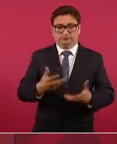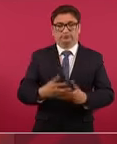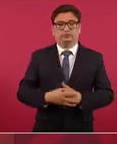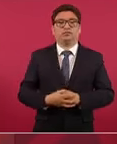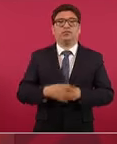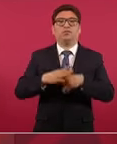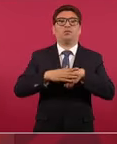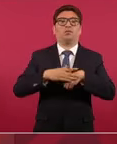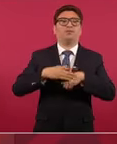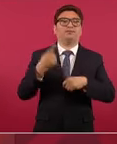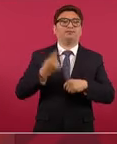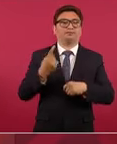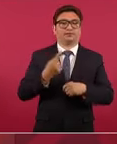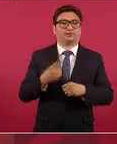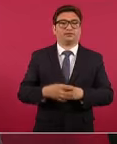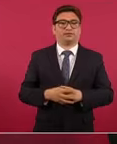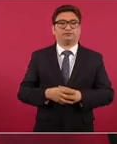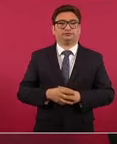por qué